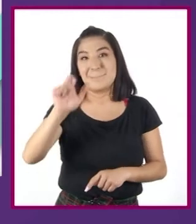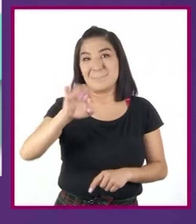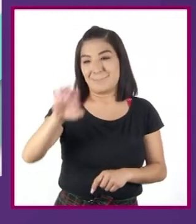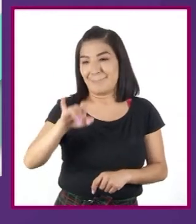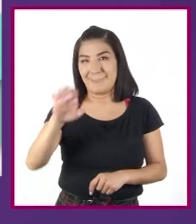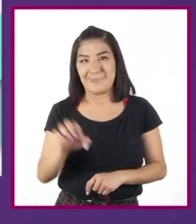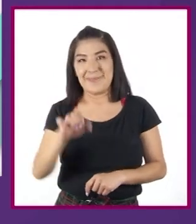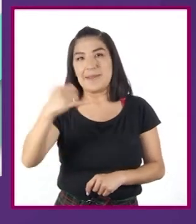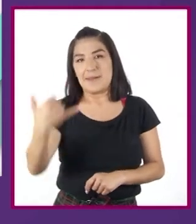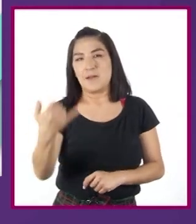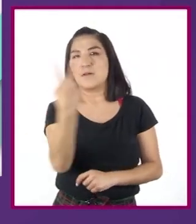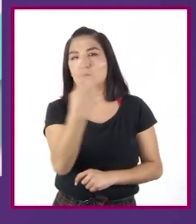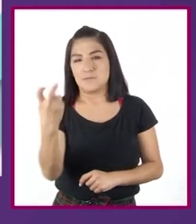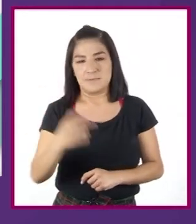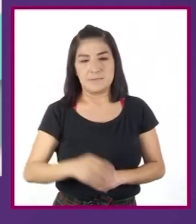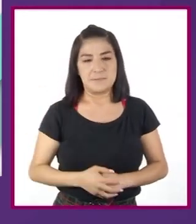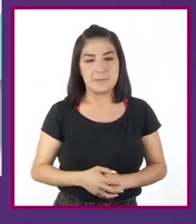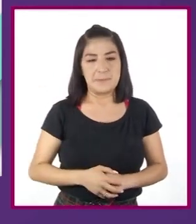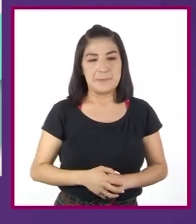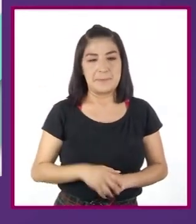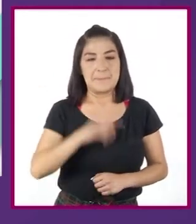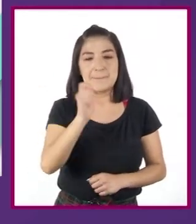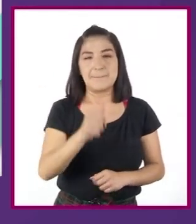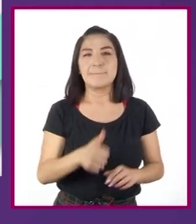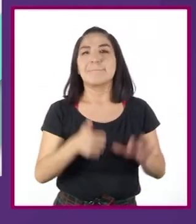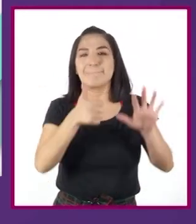200. Sexto punto es